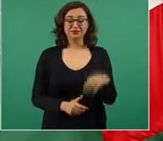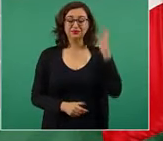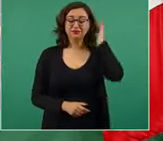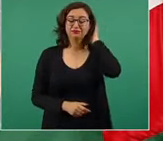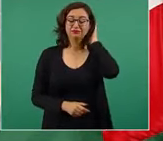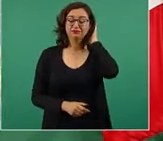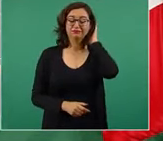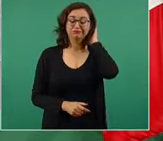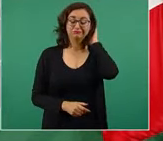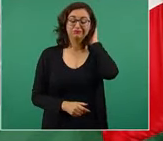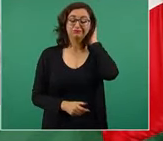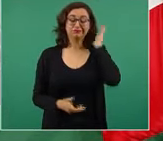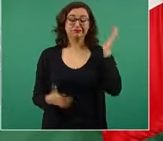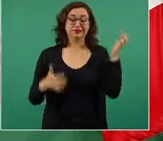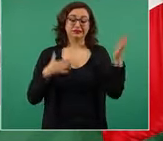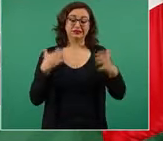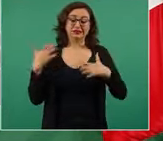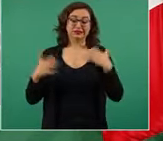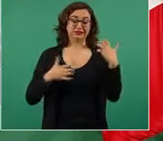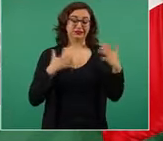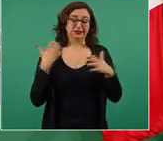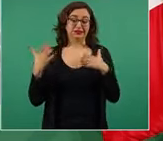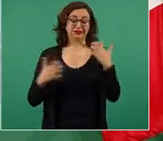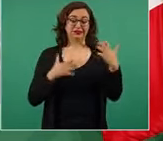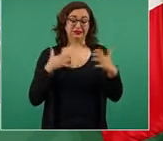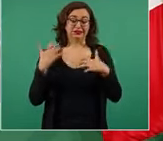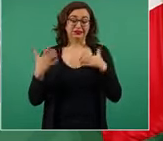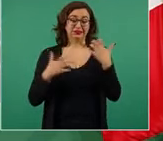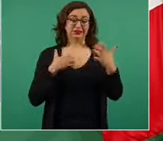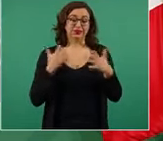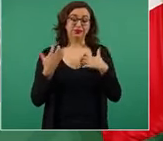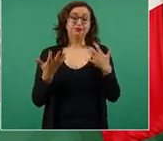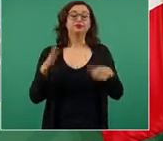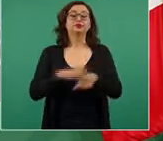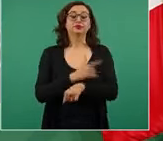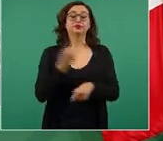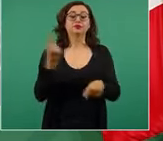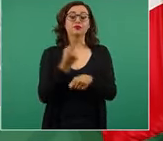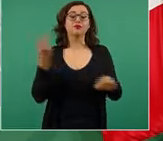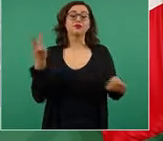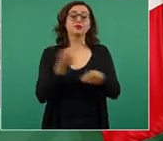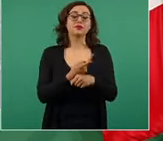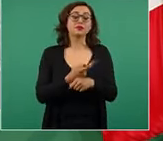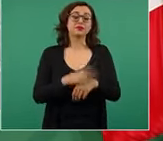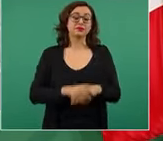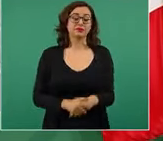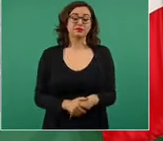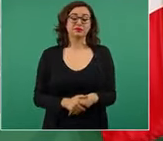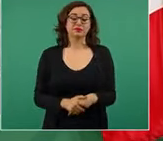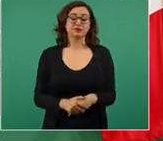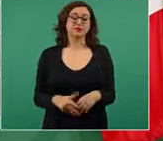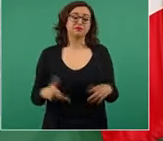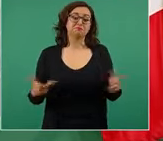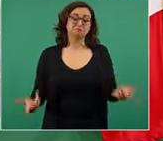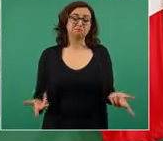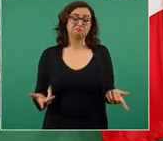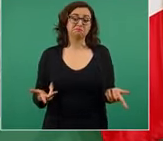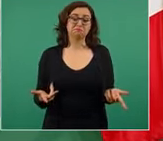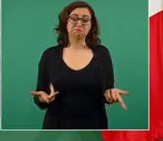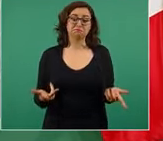están muy molestos quienes apoyaron durante mucho tiempo el modelo